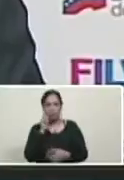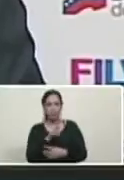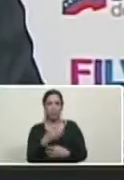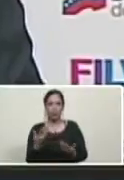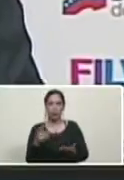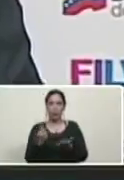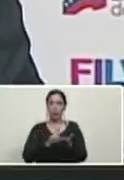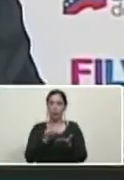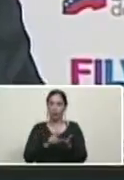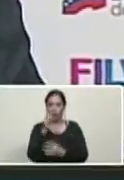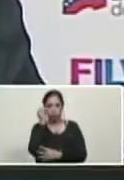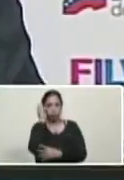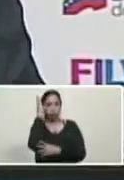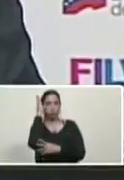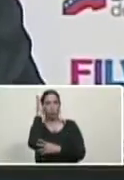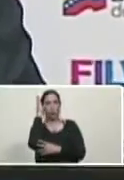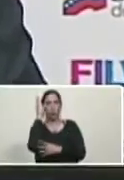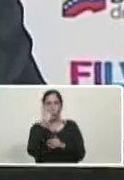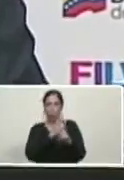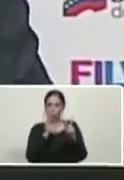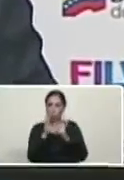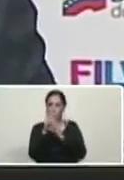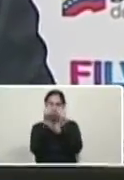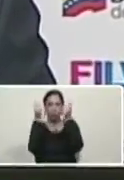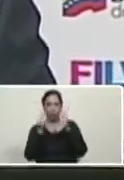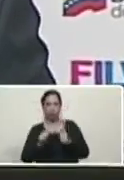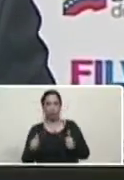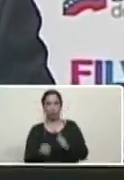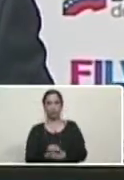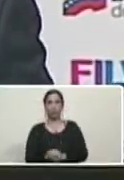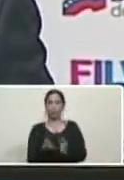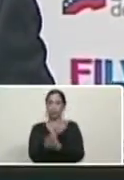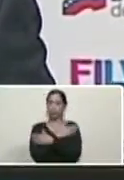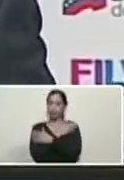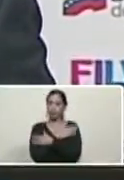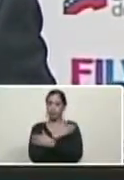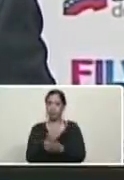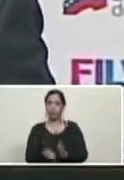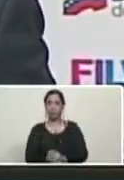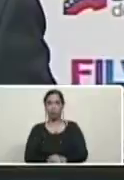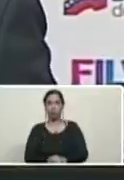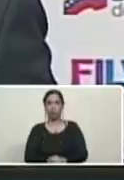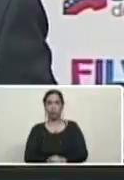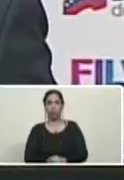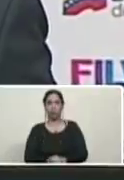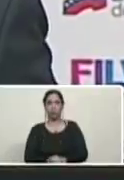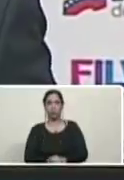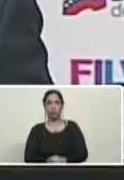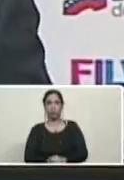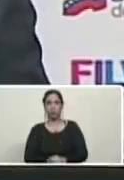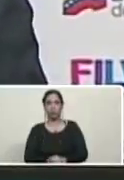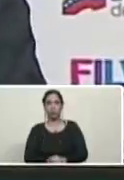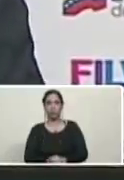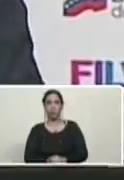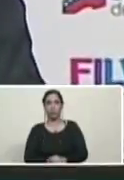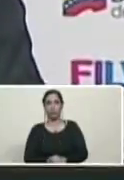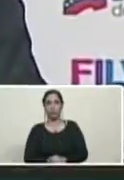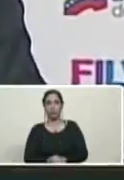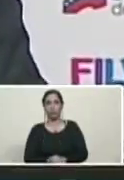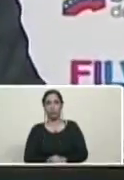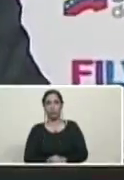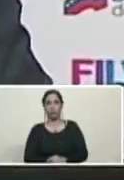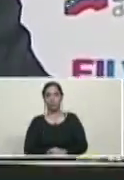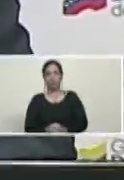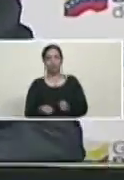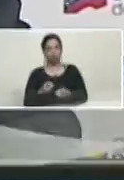del conocimiento, del arte, de la cultura. Felicidades de antemano para todos